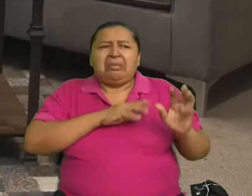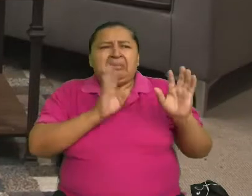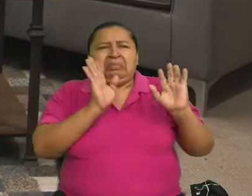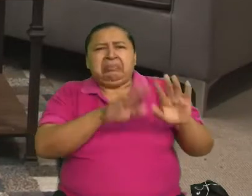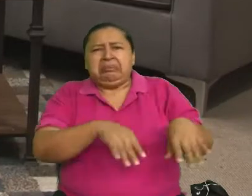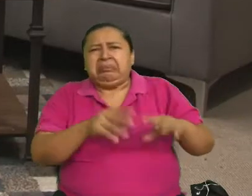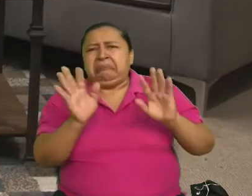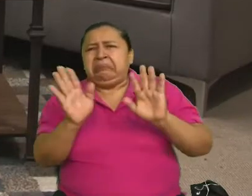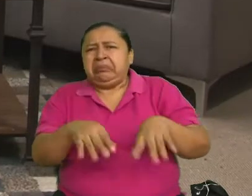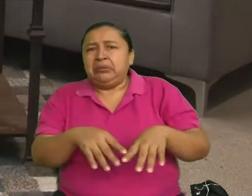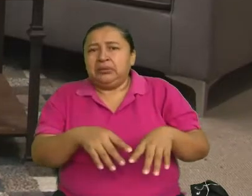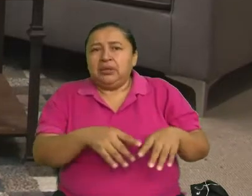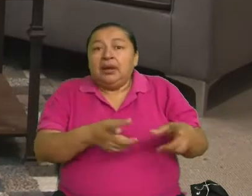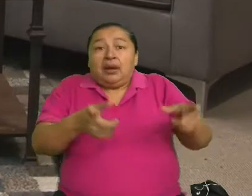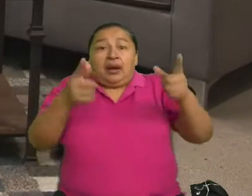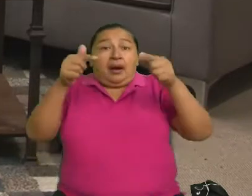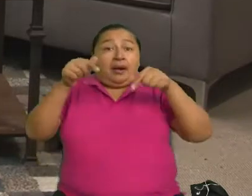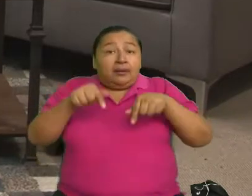eso ha sido